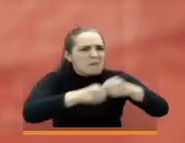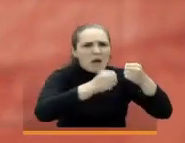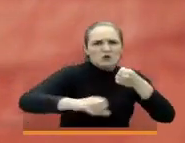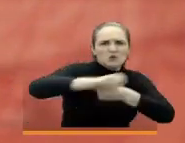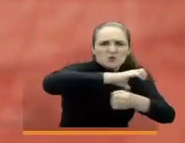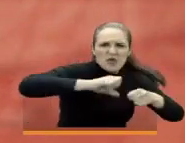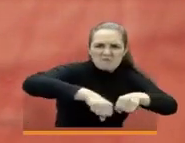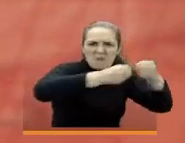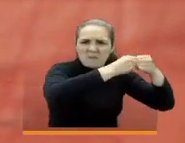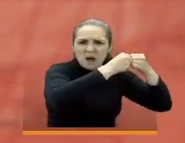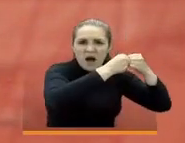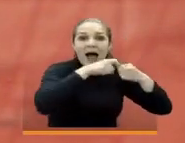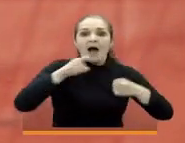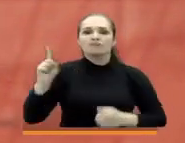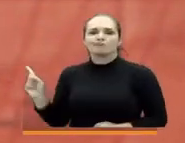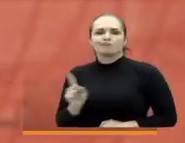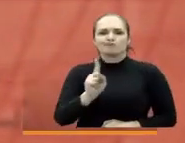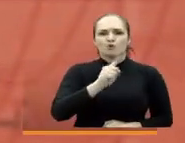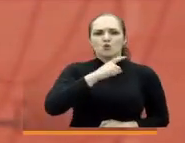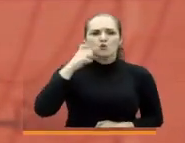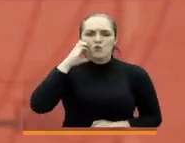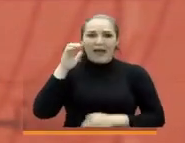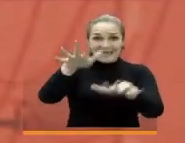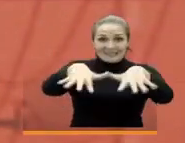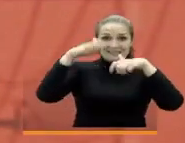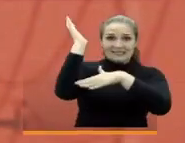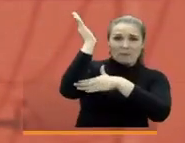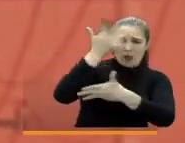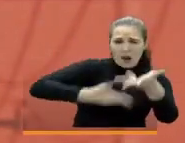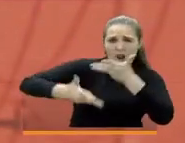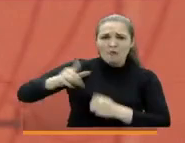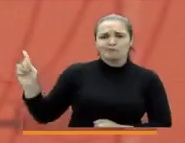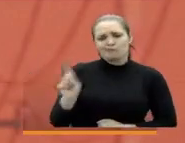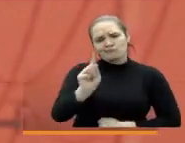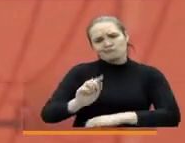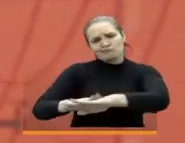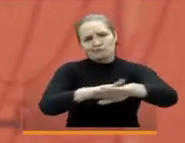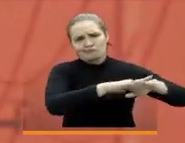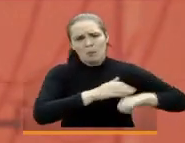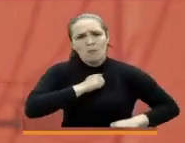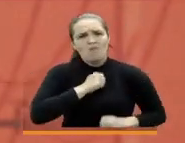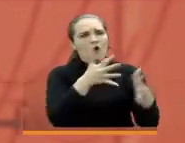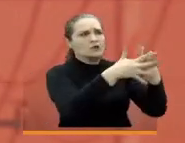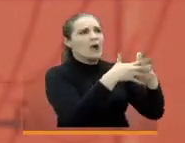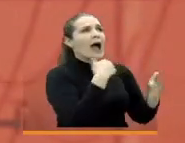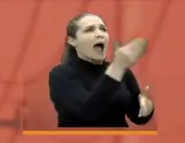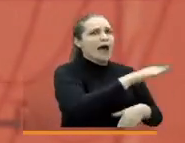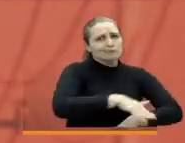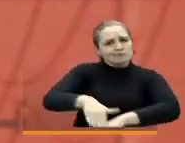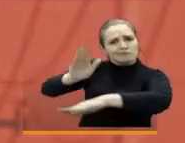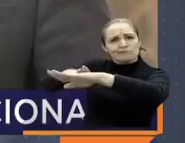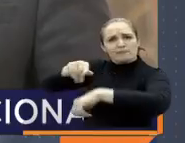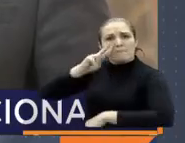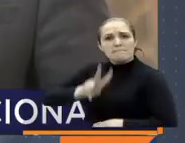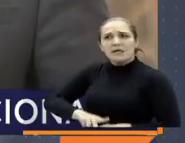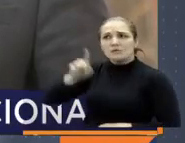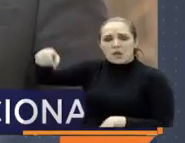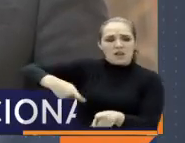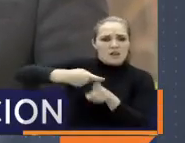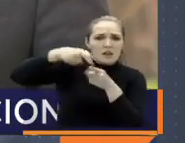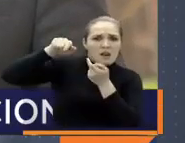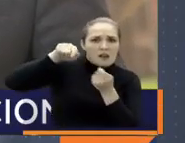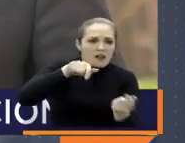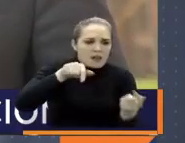Estados Unidos se pronuncie de fondo sobre la tolerancia y auspicio de Venezuela con grupos terroristas. Saludamos a Diego Giraldo. Diego, muy